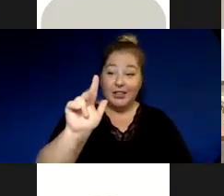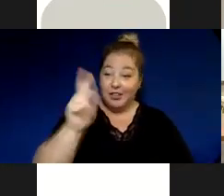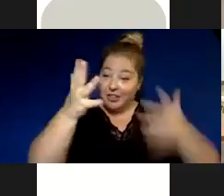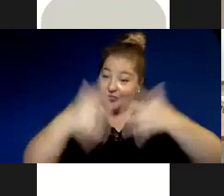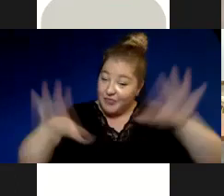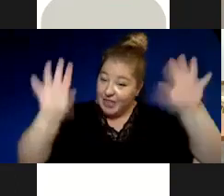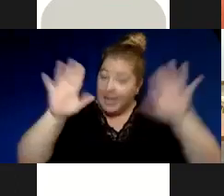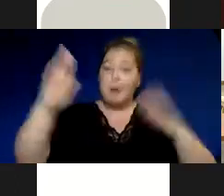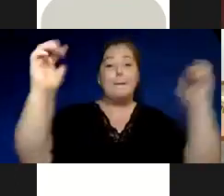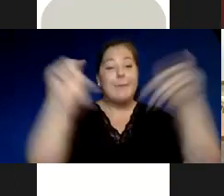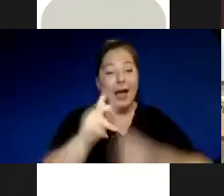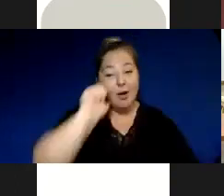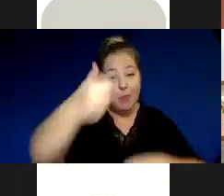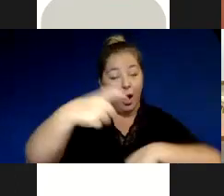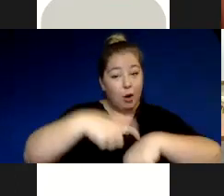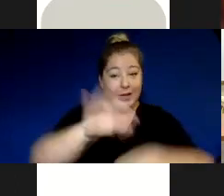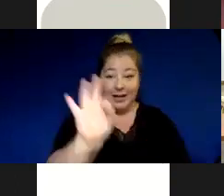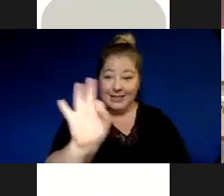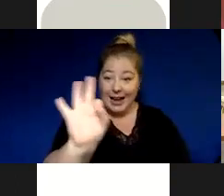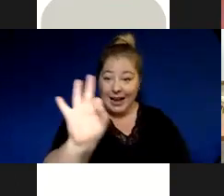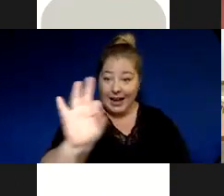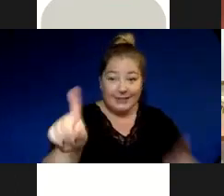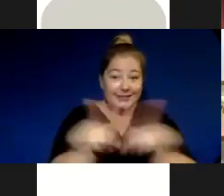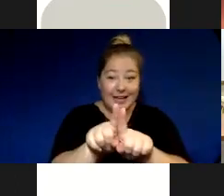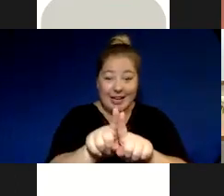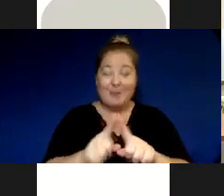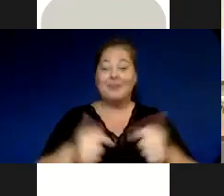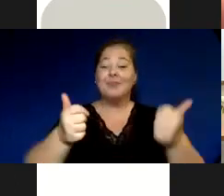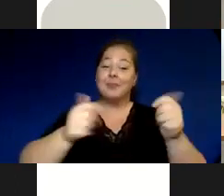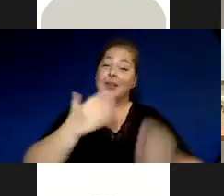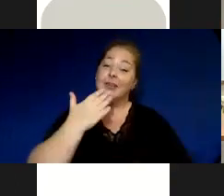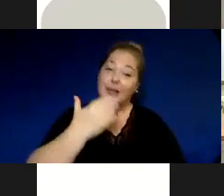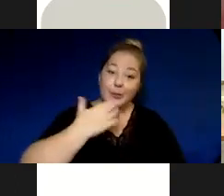regresaremos mañana a las 9 de la mañana con una nueva actualización. Muchas gracias a todos.